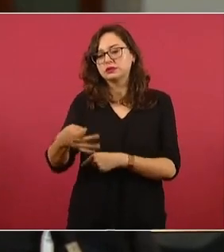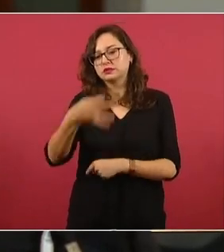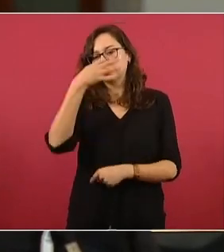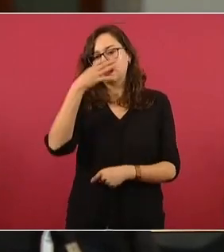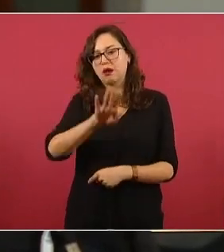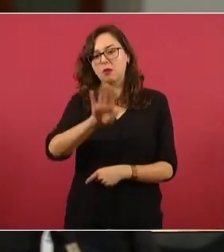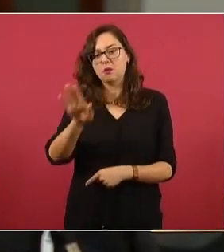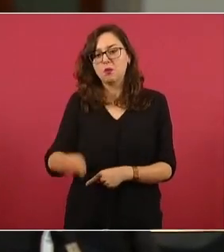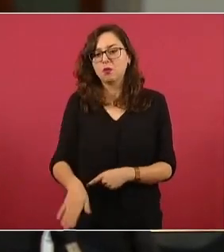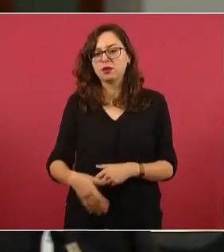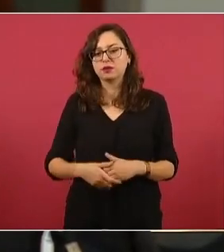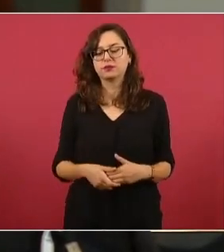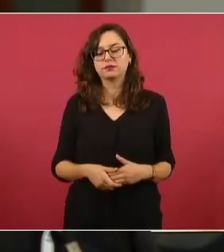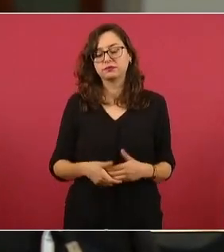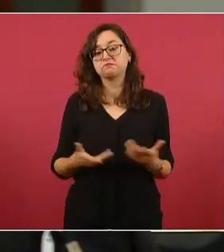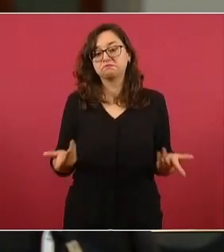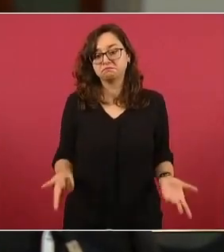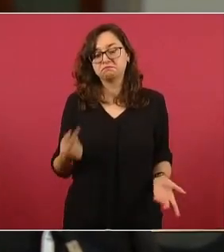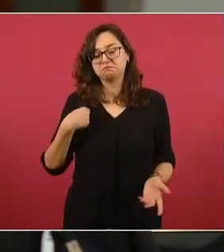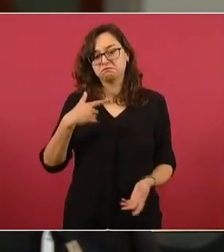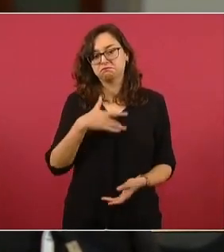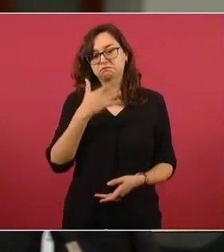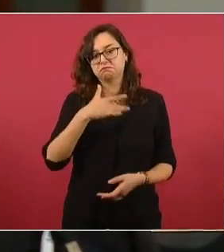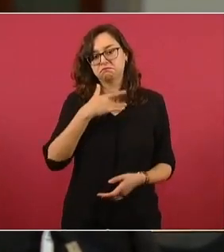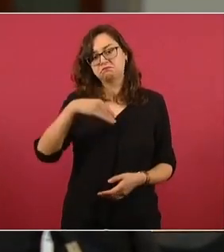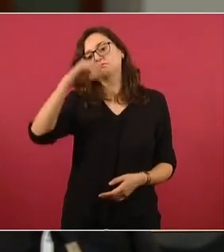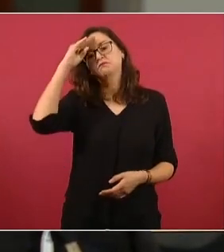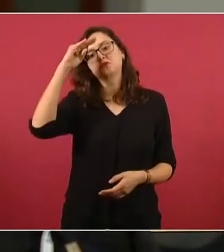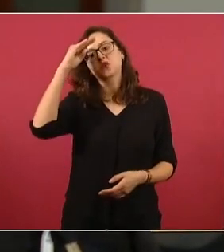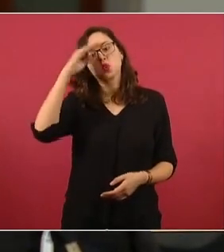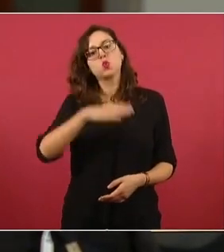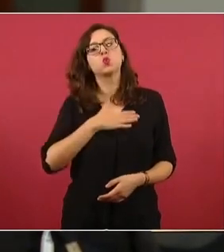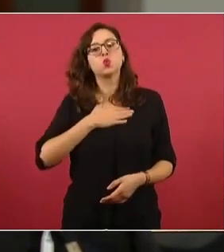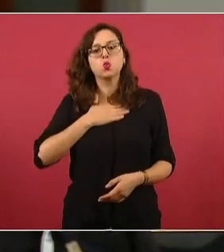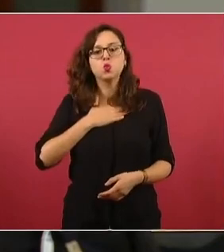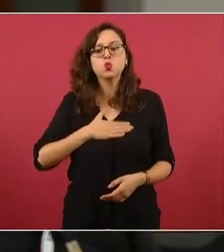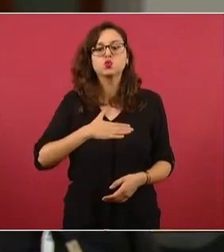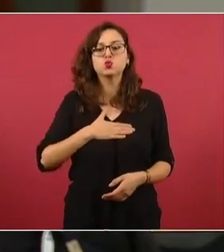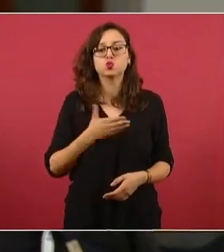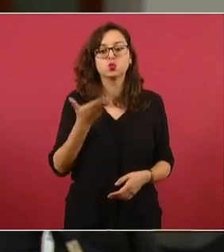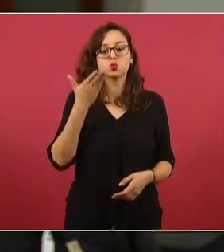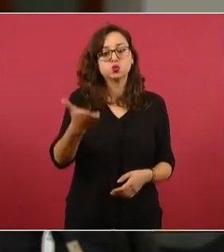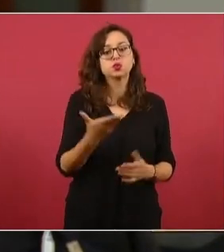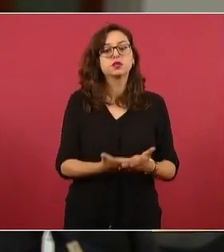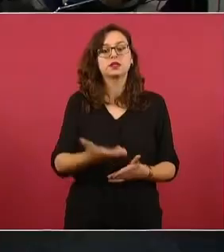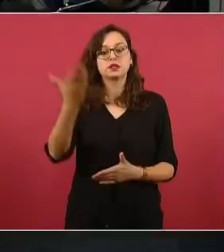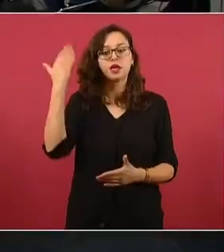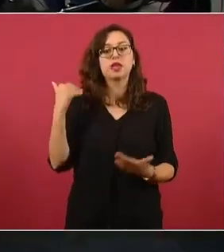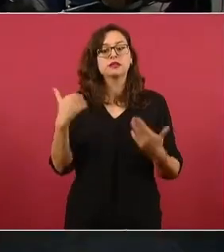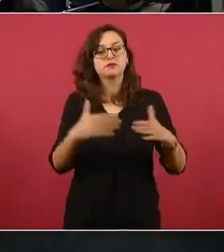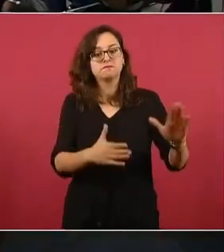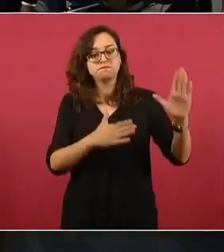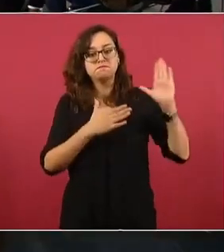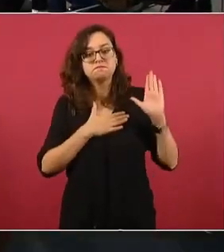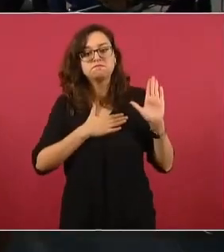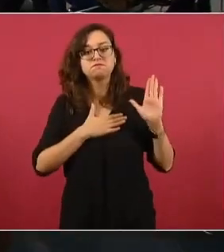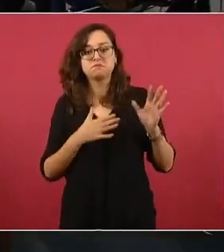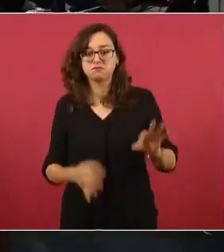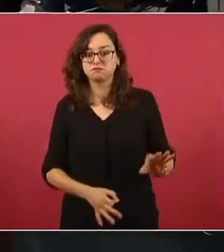vida, presidente. Yo creo que es justo. Usted prometió, usted se comprometió y la prueba que aquí